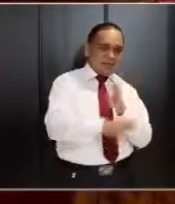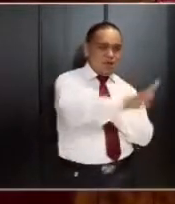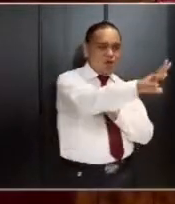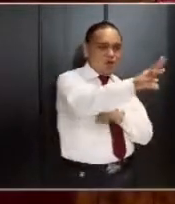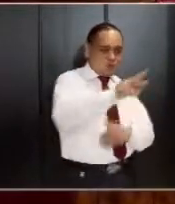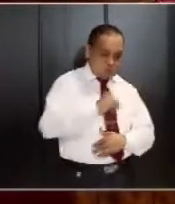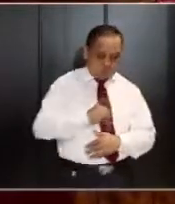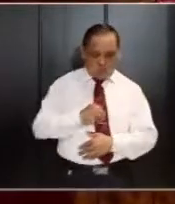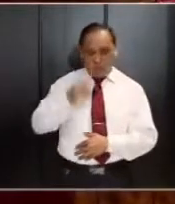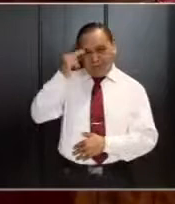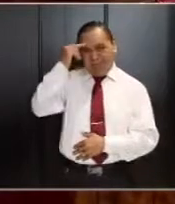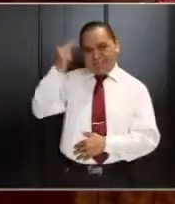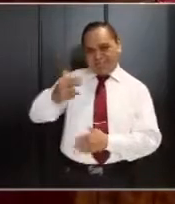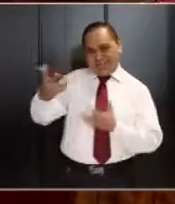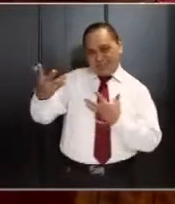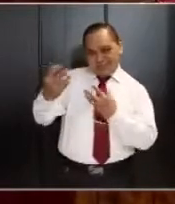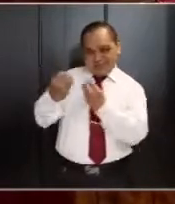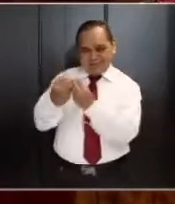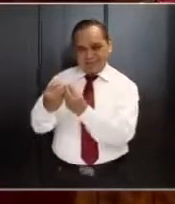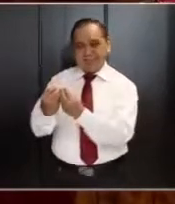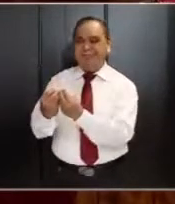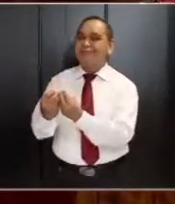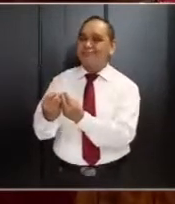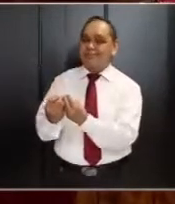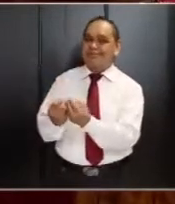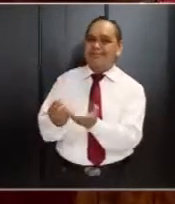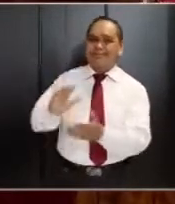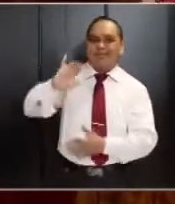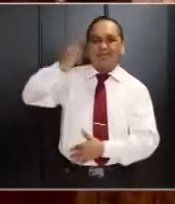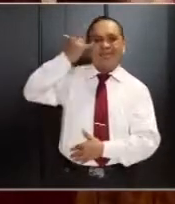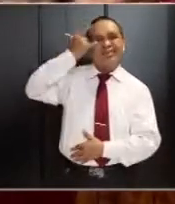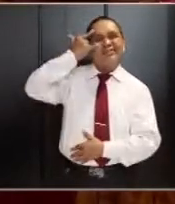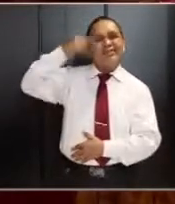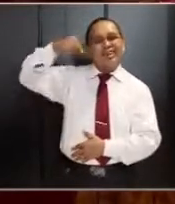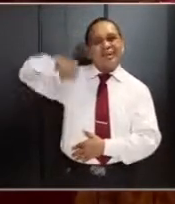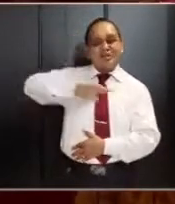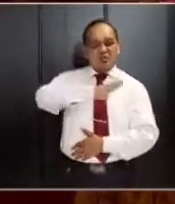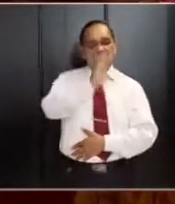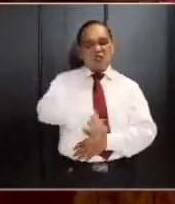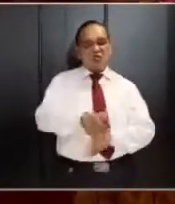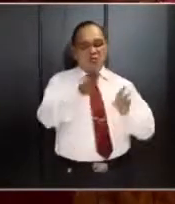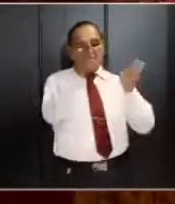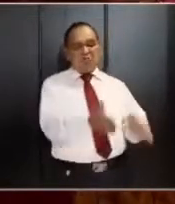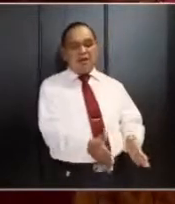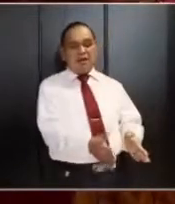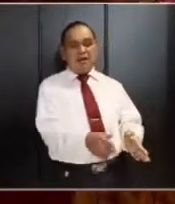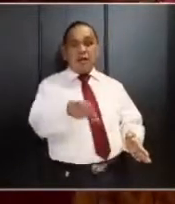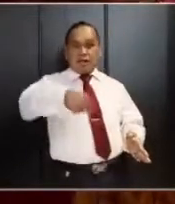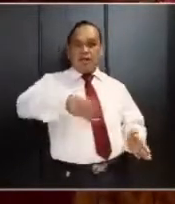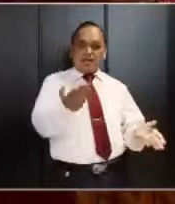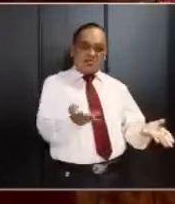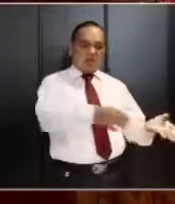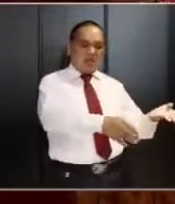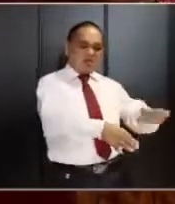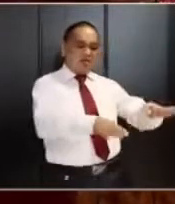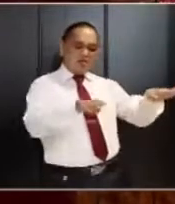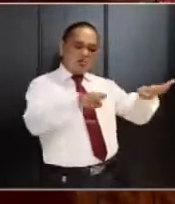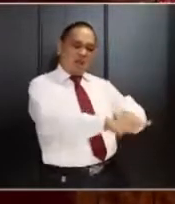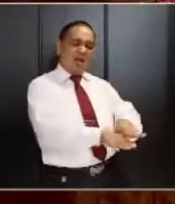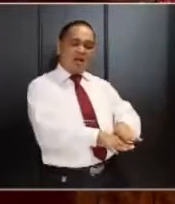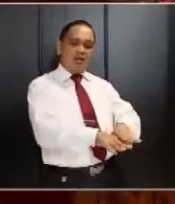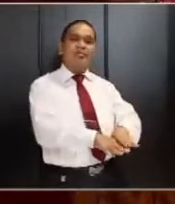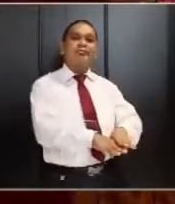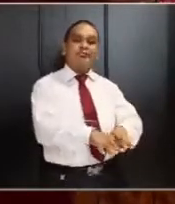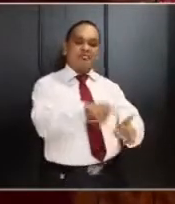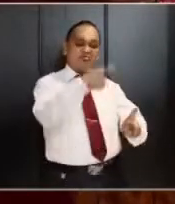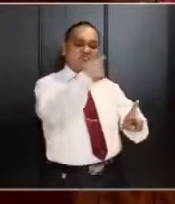a Hidalgo. Pero ya ni se preocupen, les digo, miren, en Campeche acabó su tumba y aquí va a ser su sepultura. Y pues para que no se